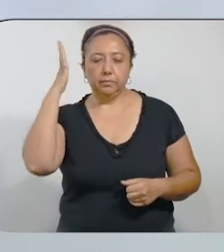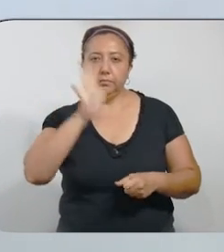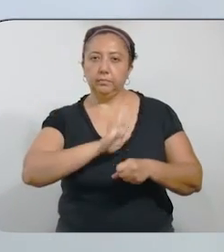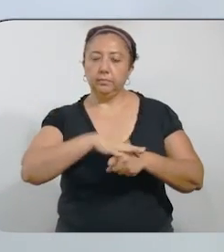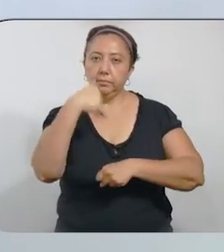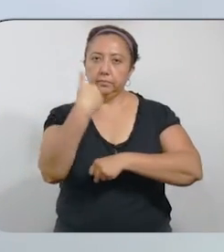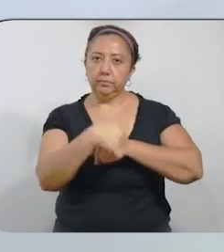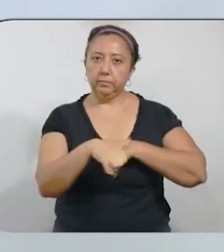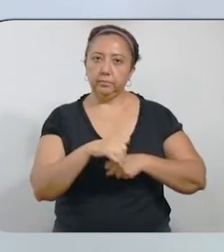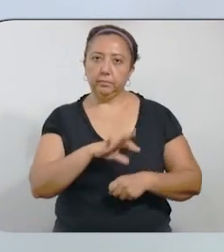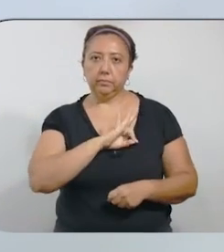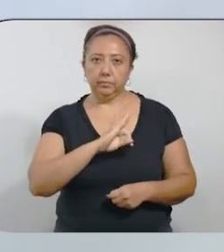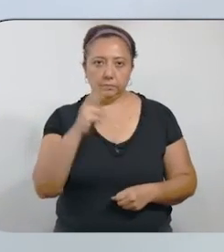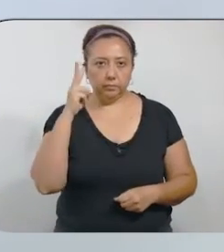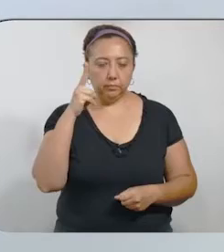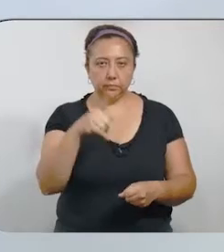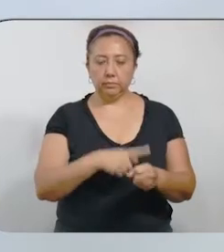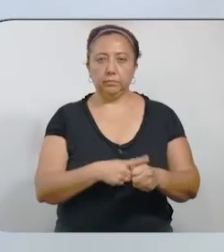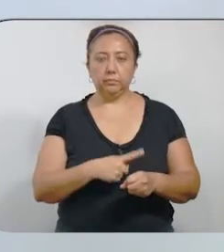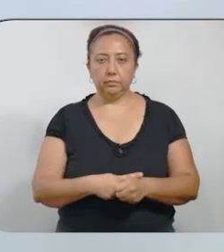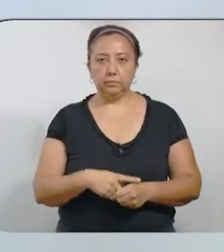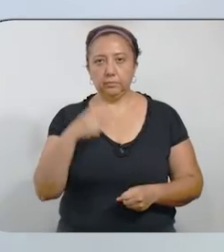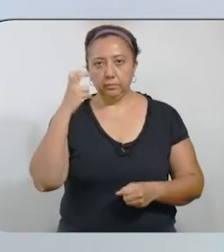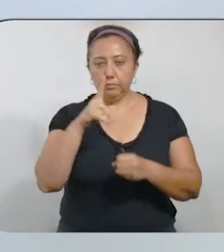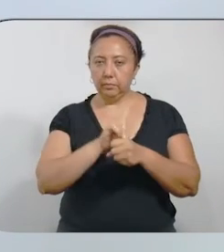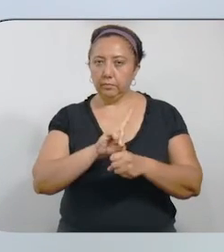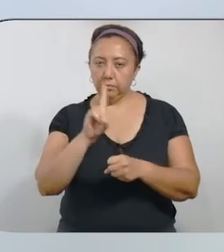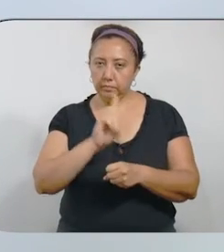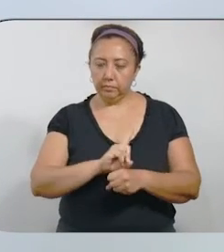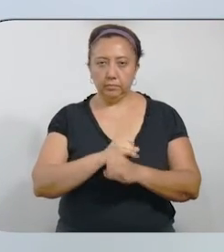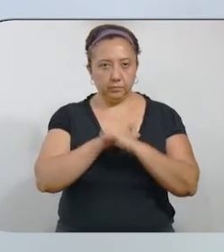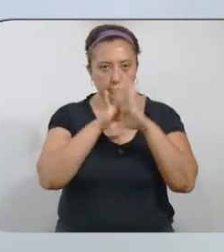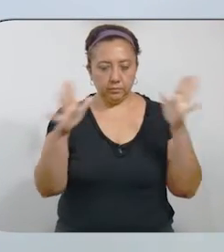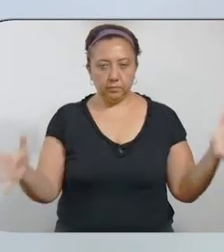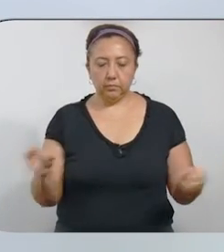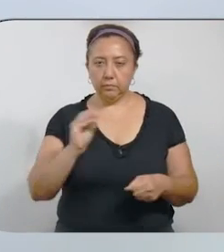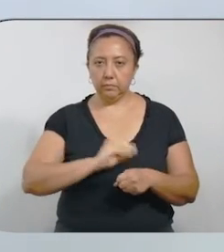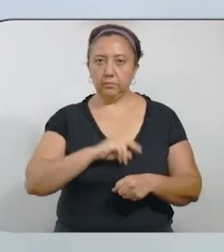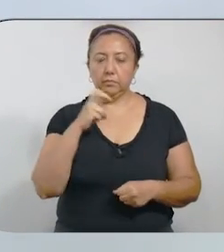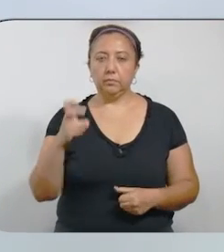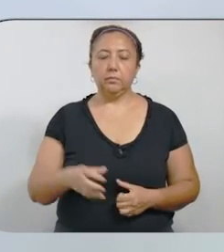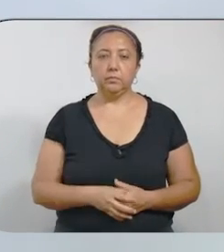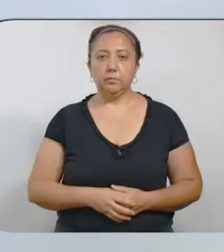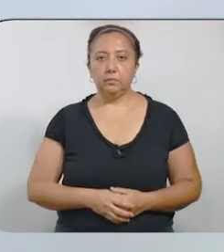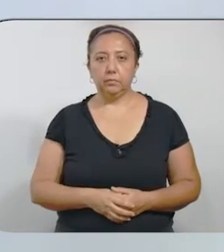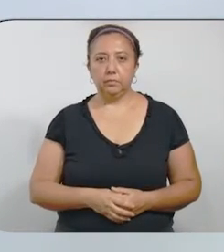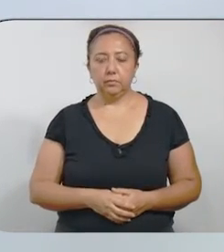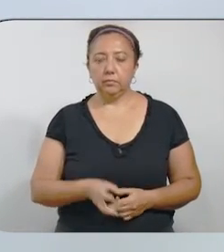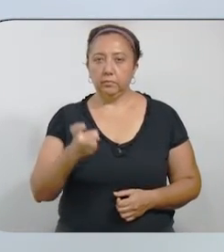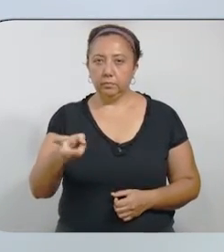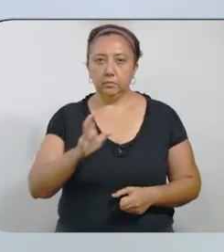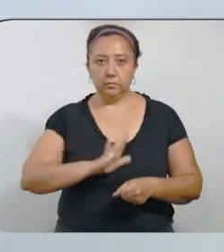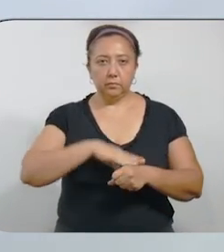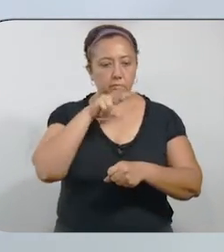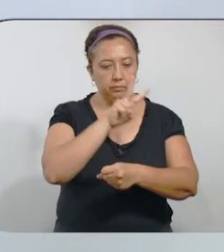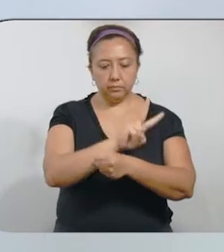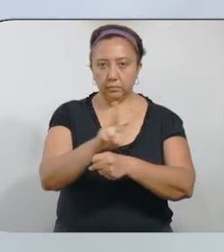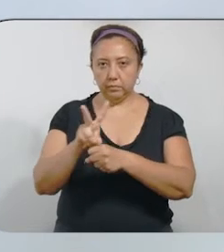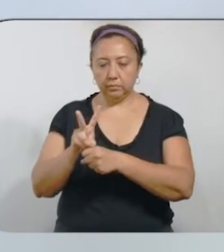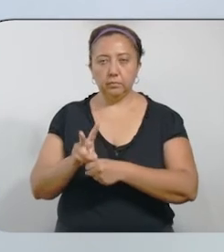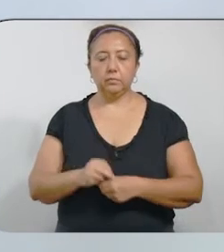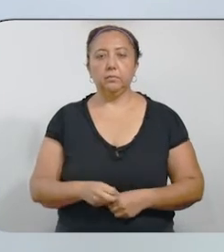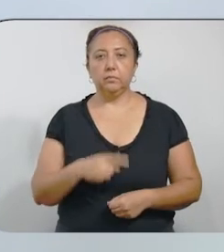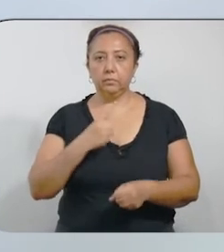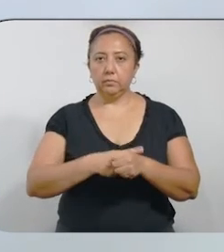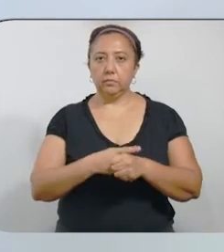mayor número de casos confirmados que se reflejará en los partes médicos durante la implementación de estos operativos. Esta mayor vigilancia